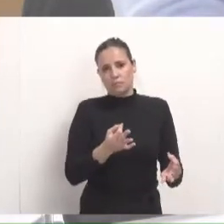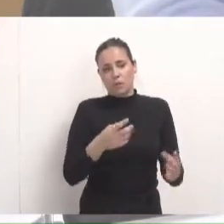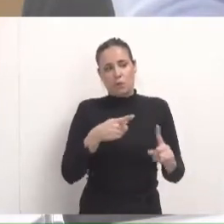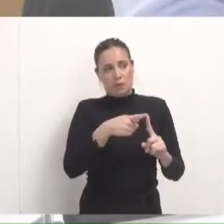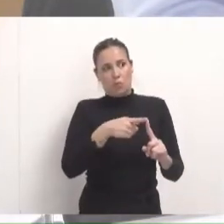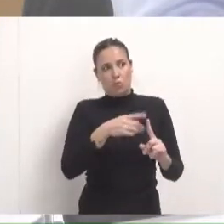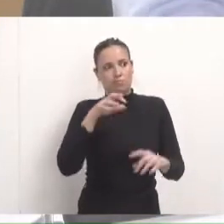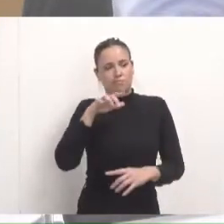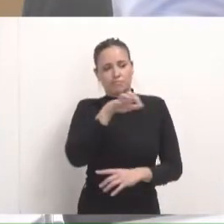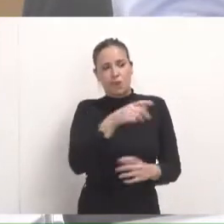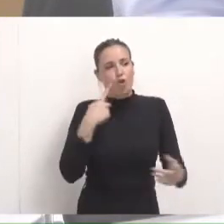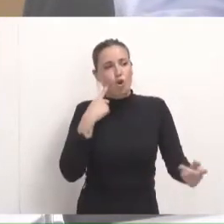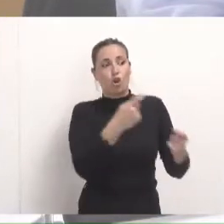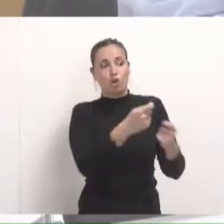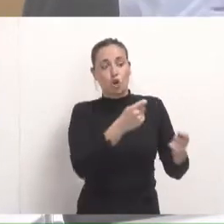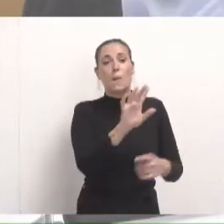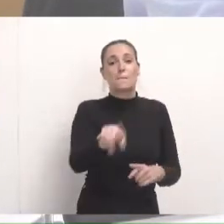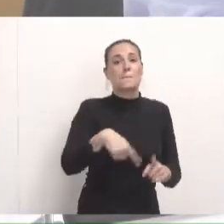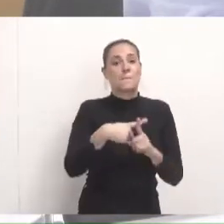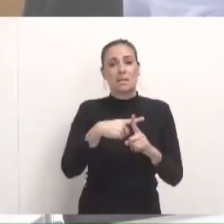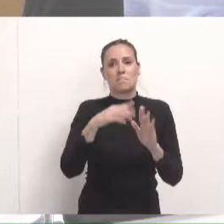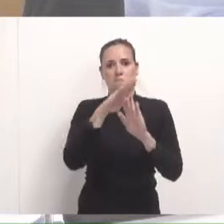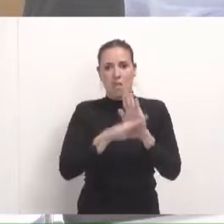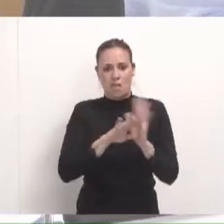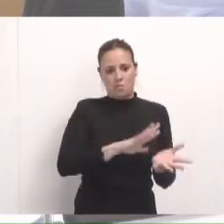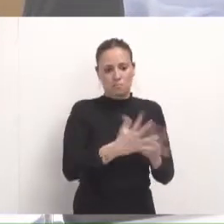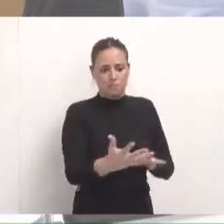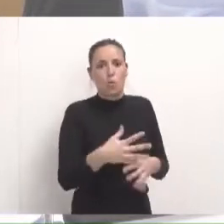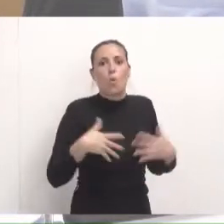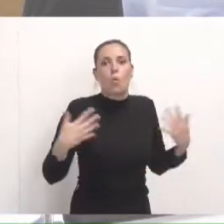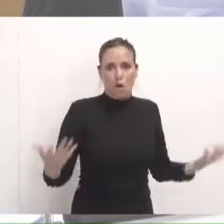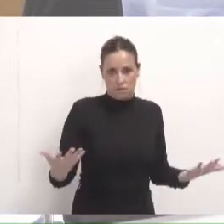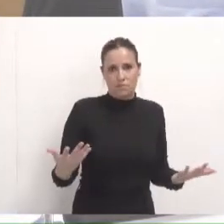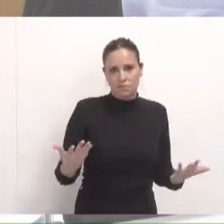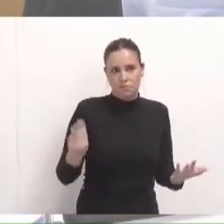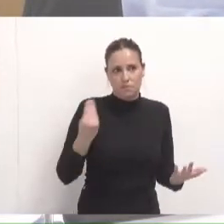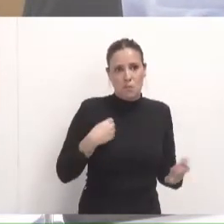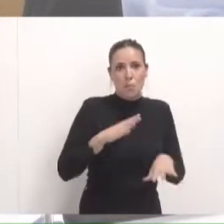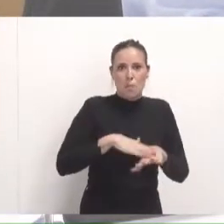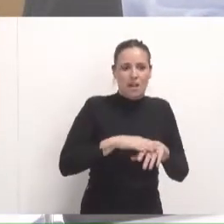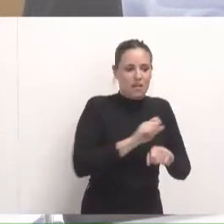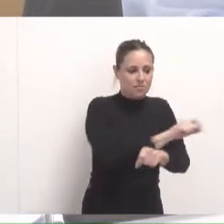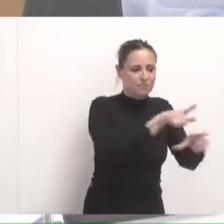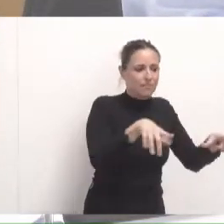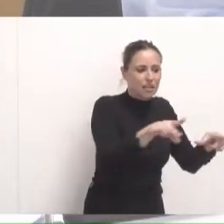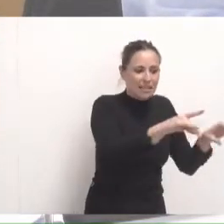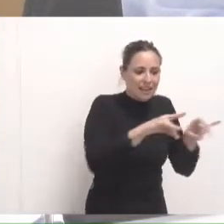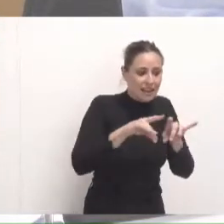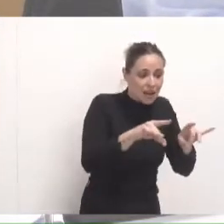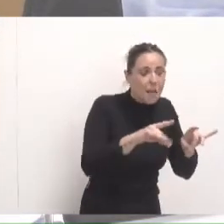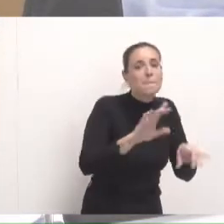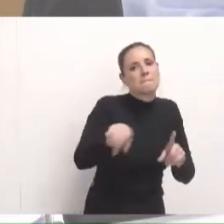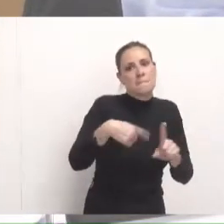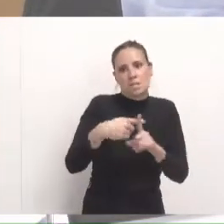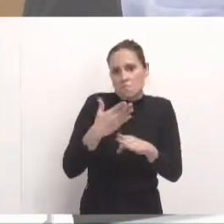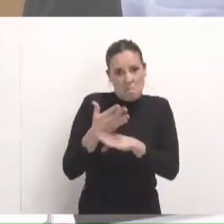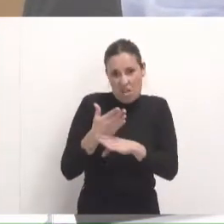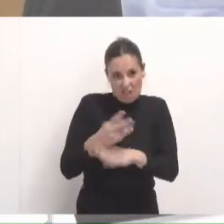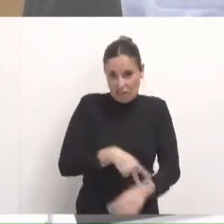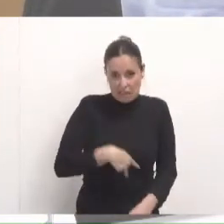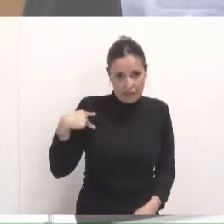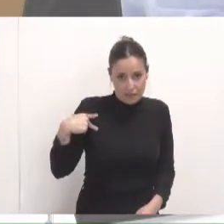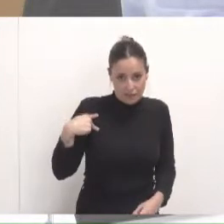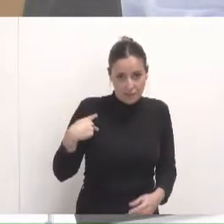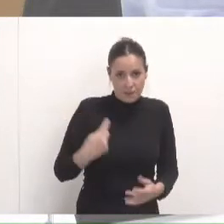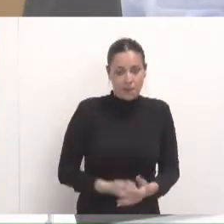el control de la misma y las medidas a aplicar en este caso desde el punto de vista de las parcelas, incluso de la madera en sí, ¿no? Como